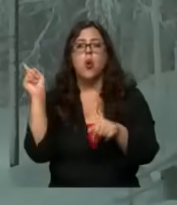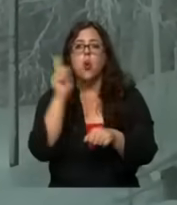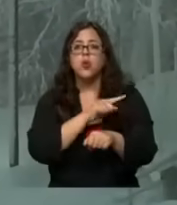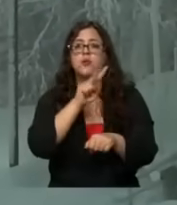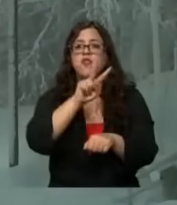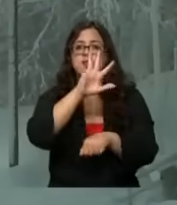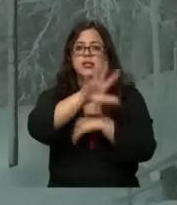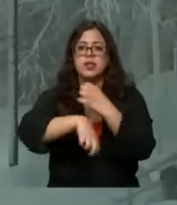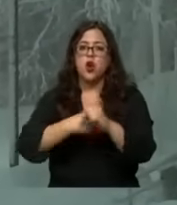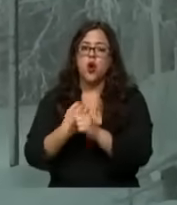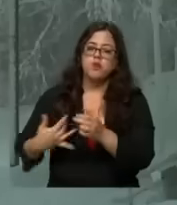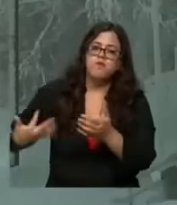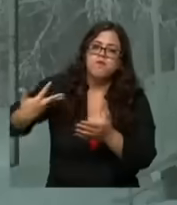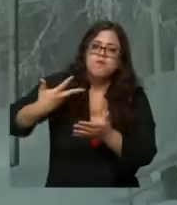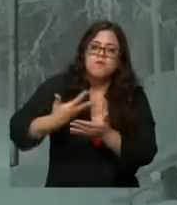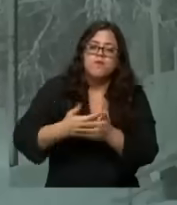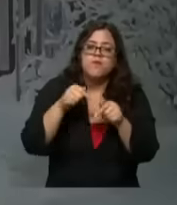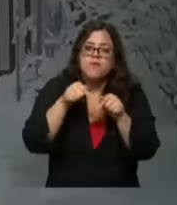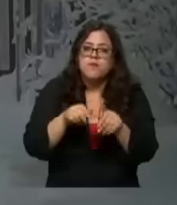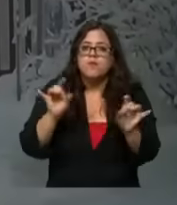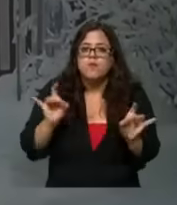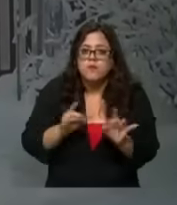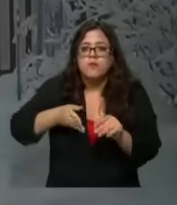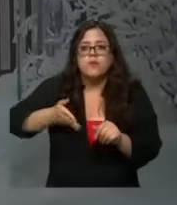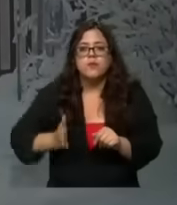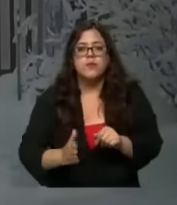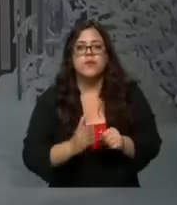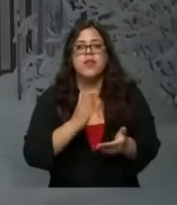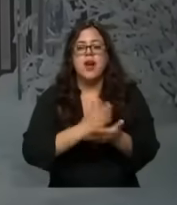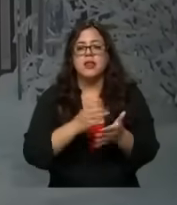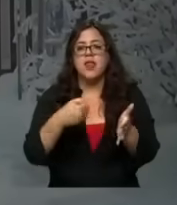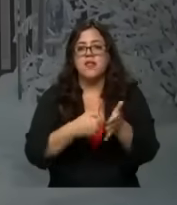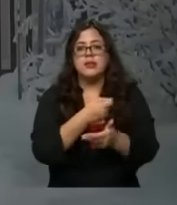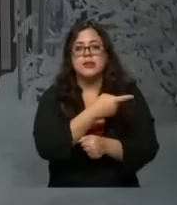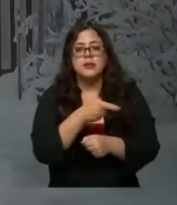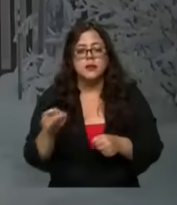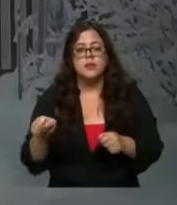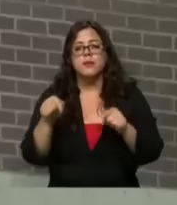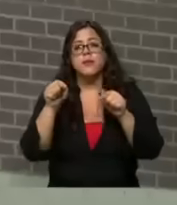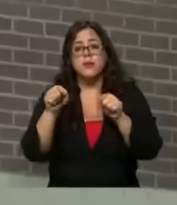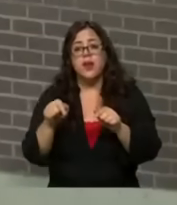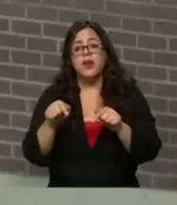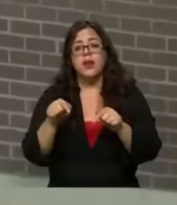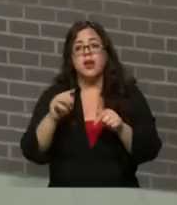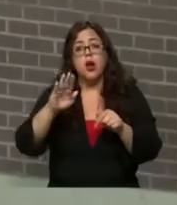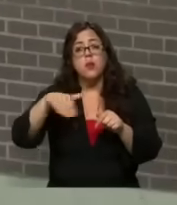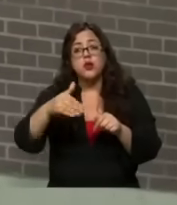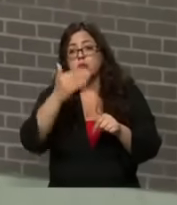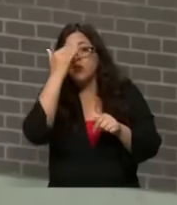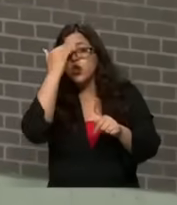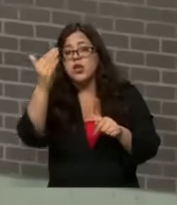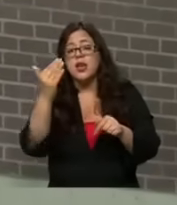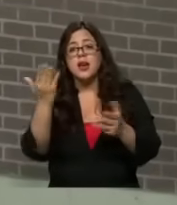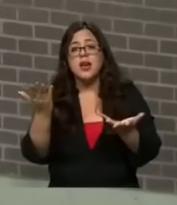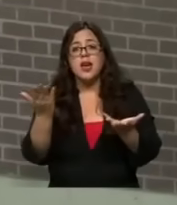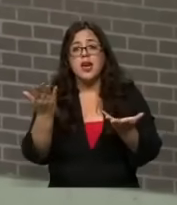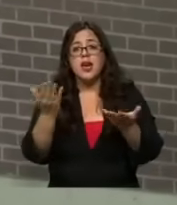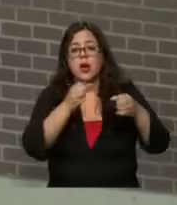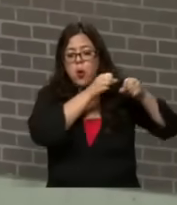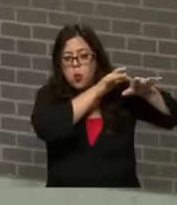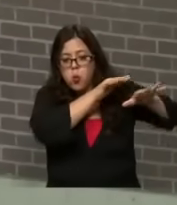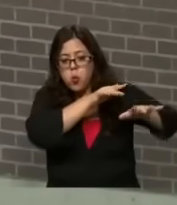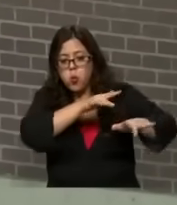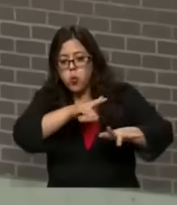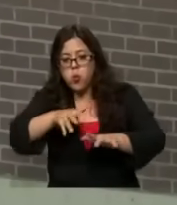25 años. Y se espera que esto continúe por lo menos hasta el fin de semana y que dentro de los próximos días avance más hacia el